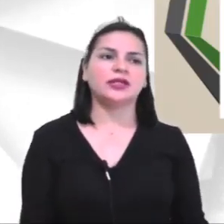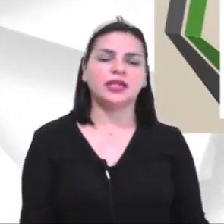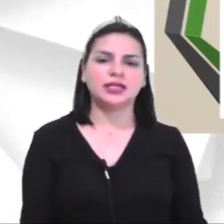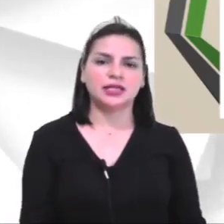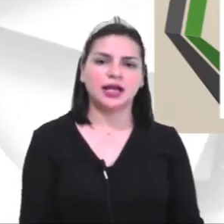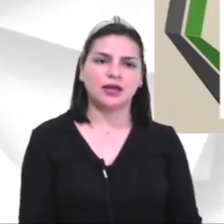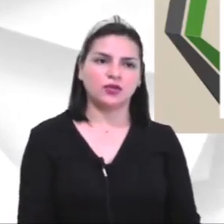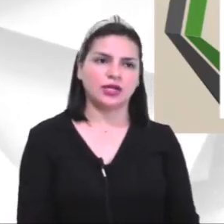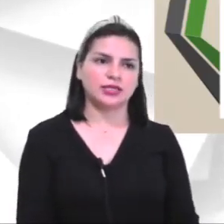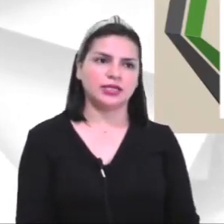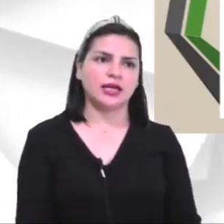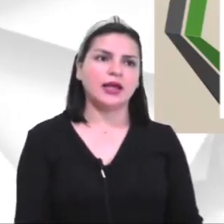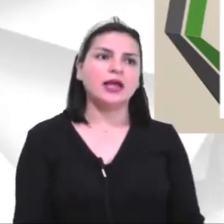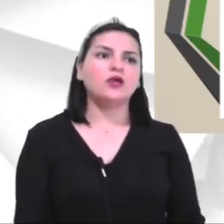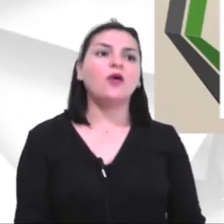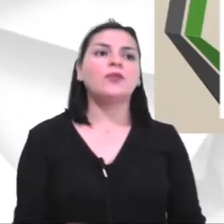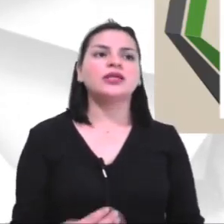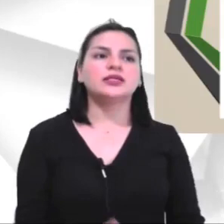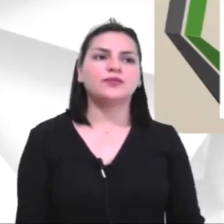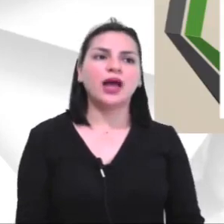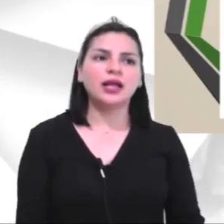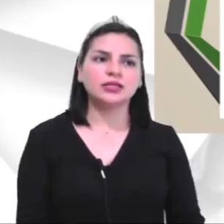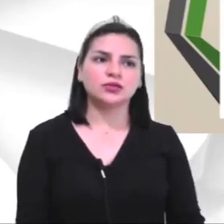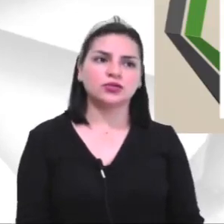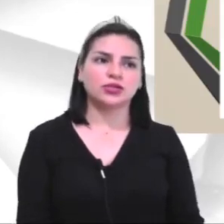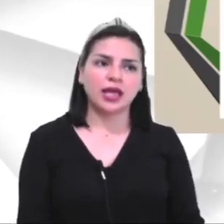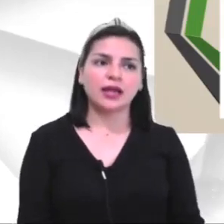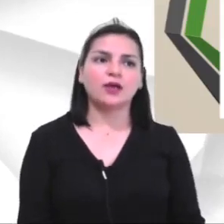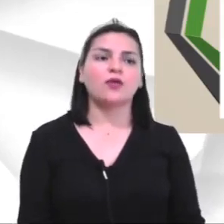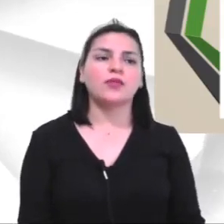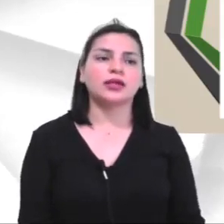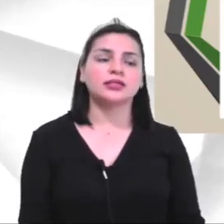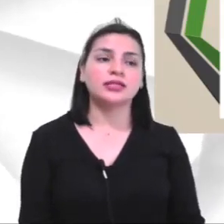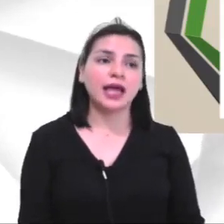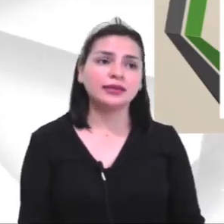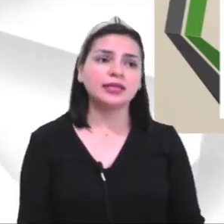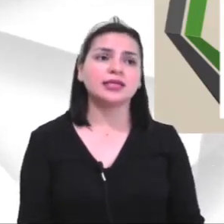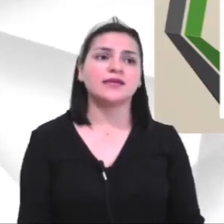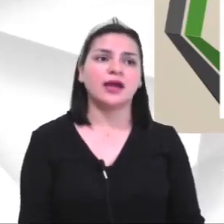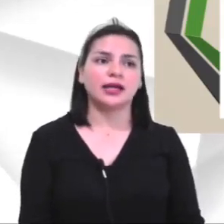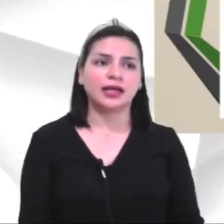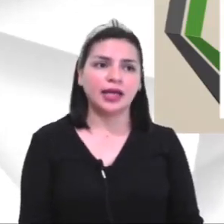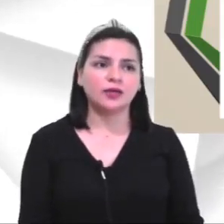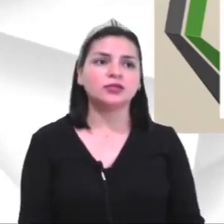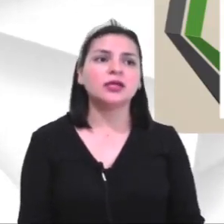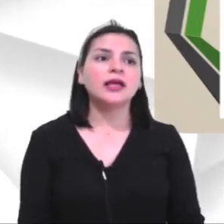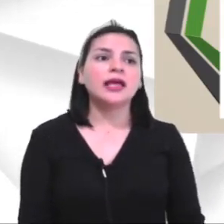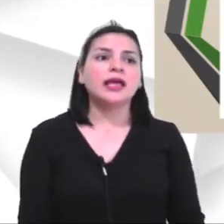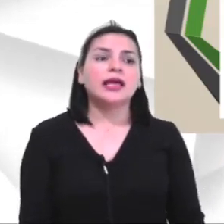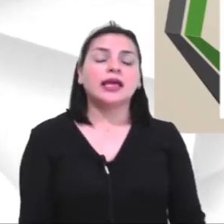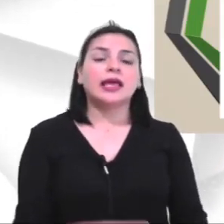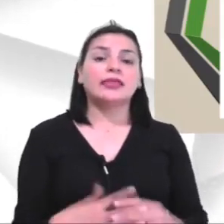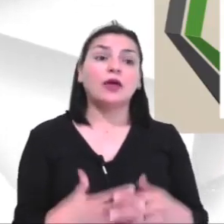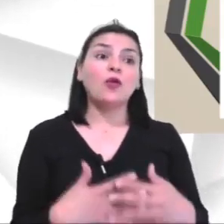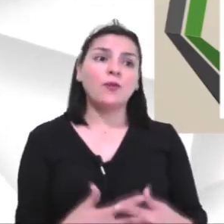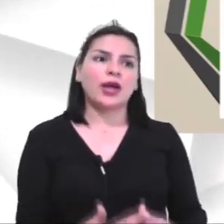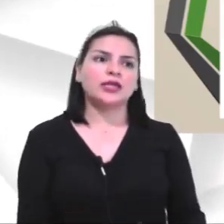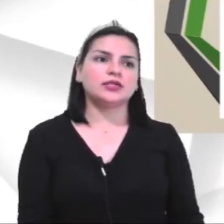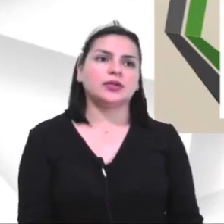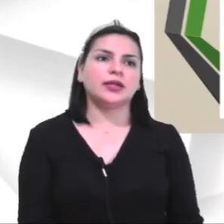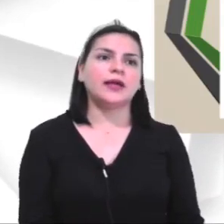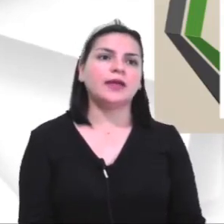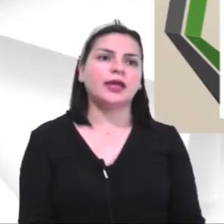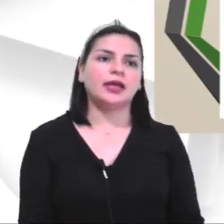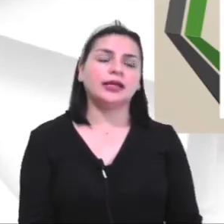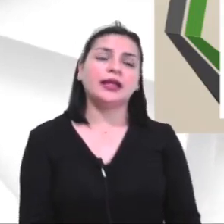¿Quiénes pertenecen a la burguesía? Los principales industriales, comerciantes y banqueros de un